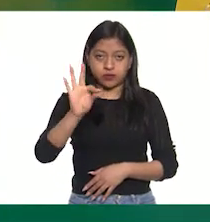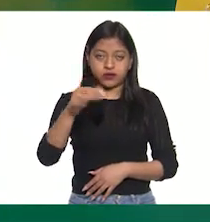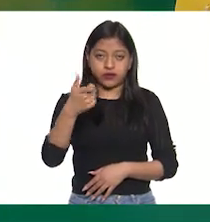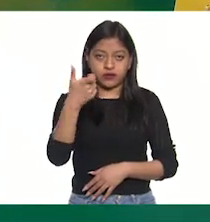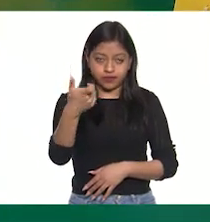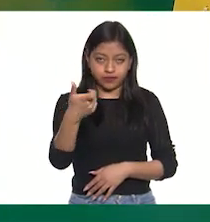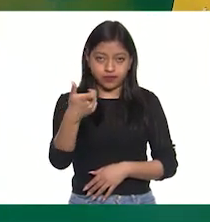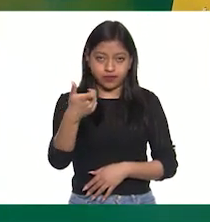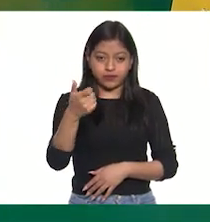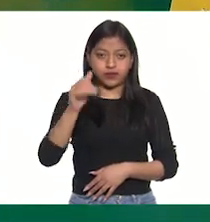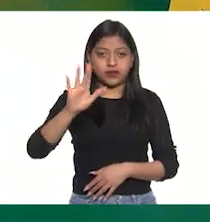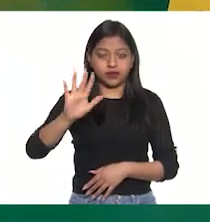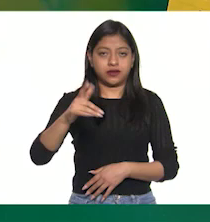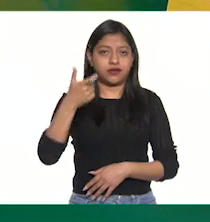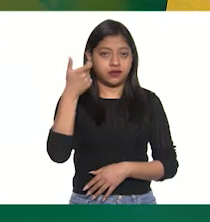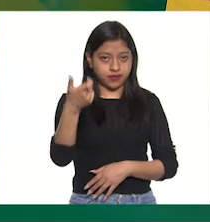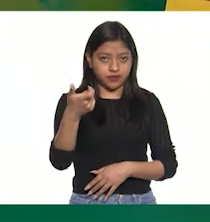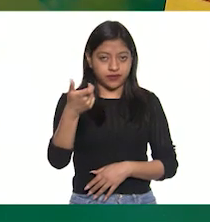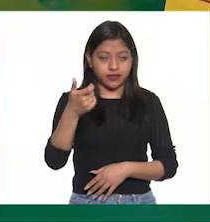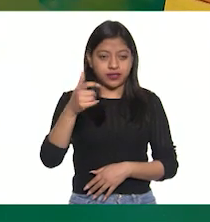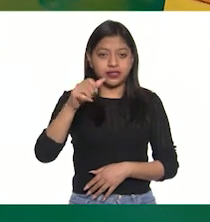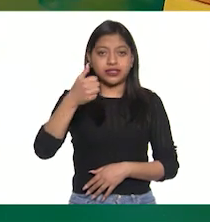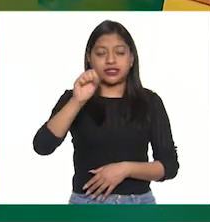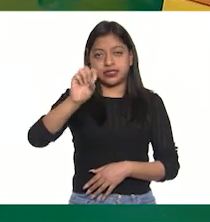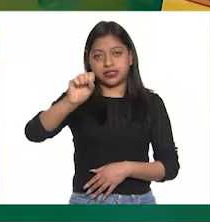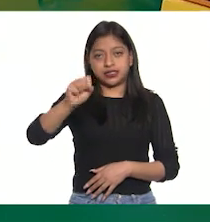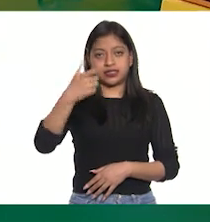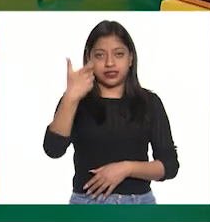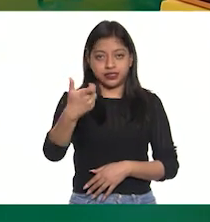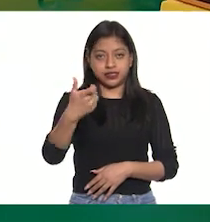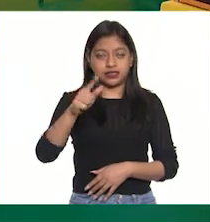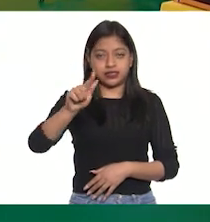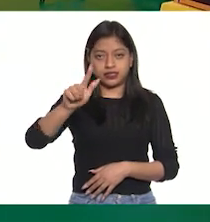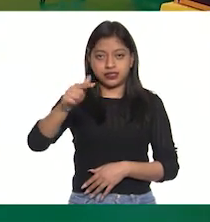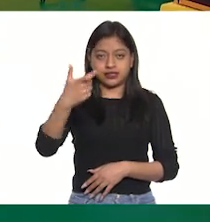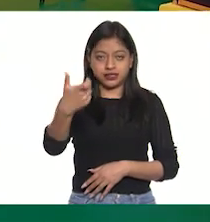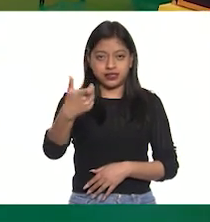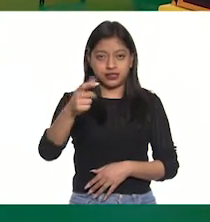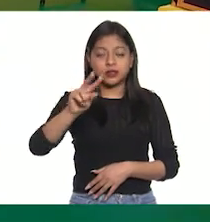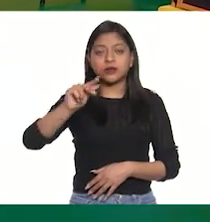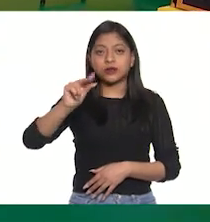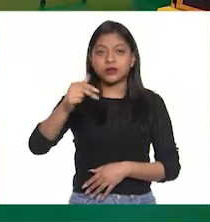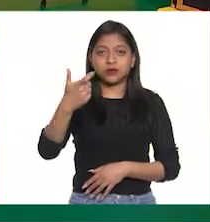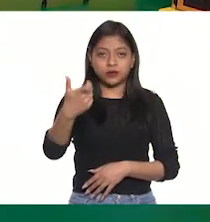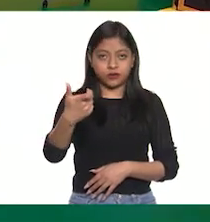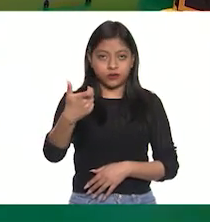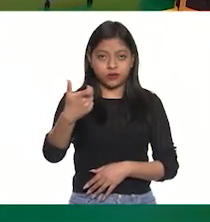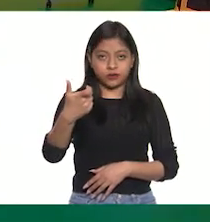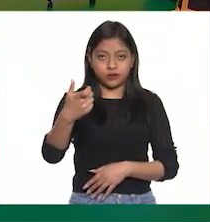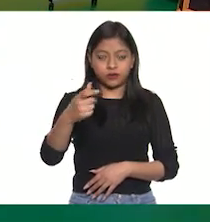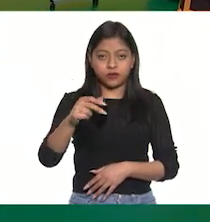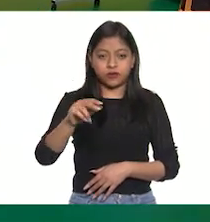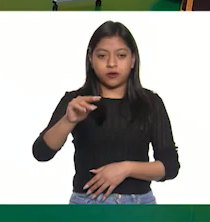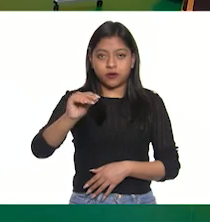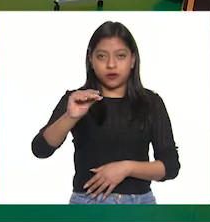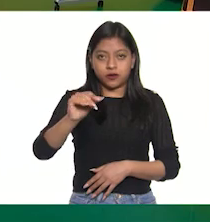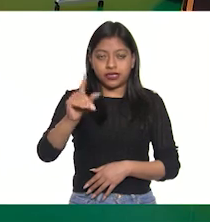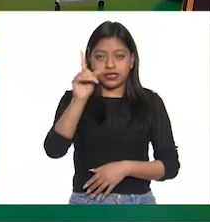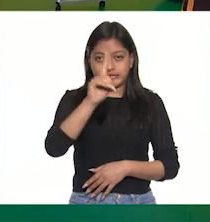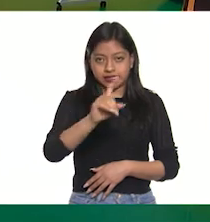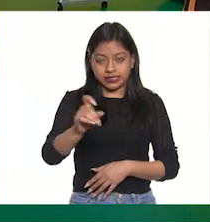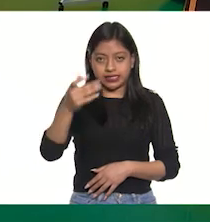Cuatro. Cinco. Seis. Siete. Ocho. Nueve.